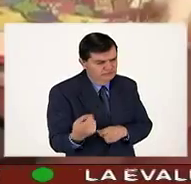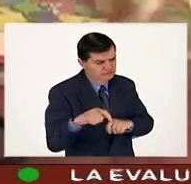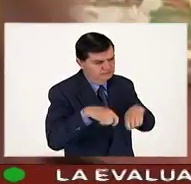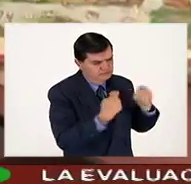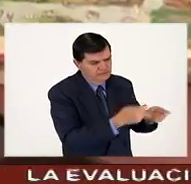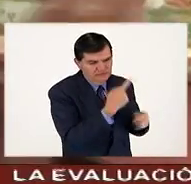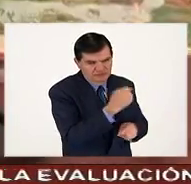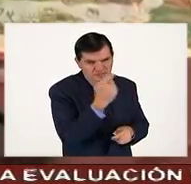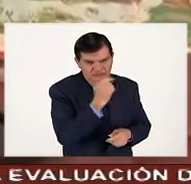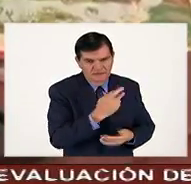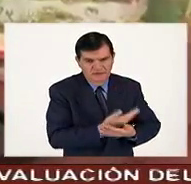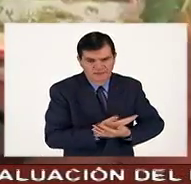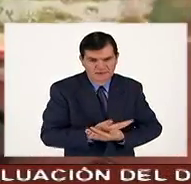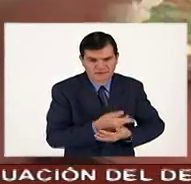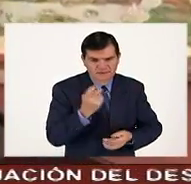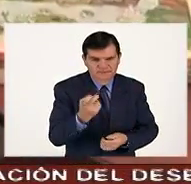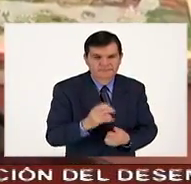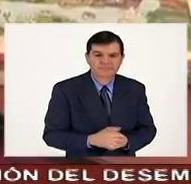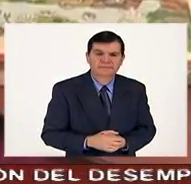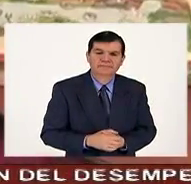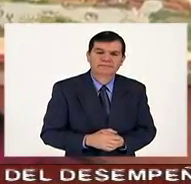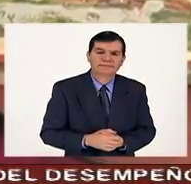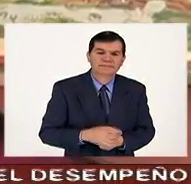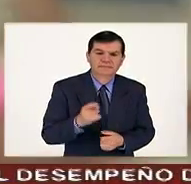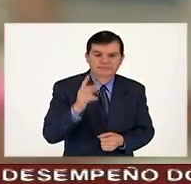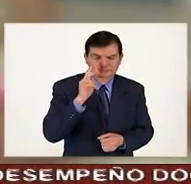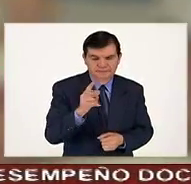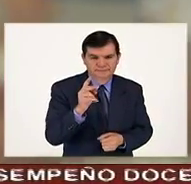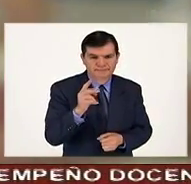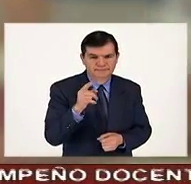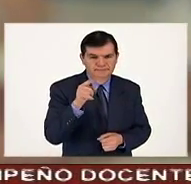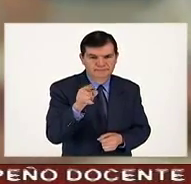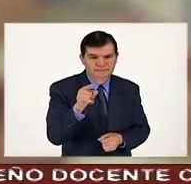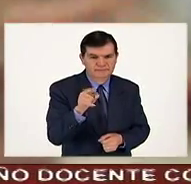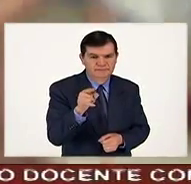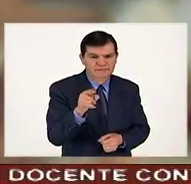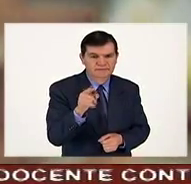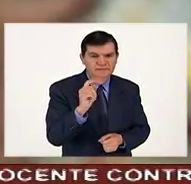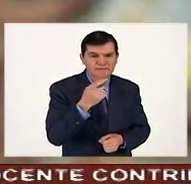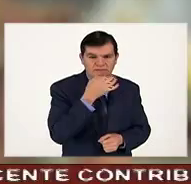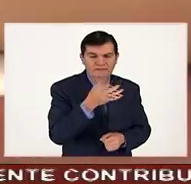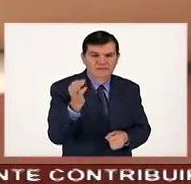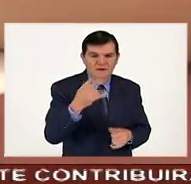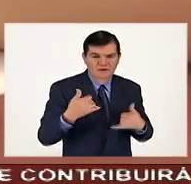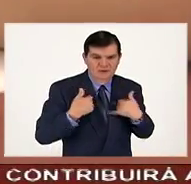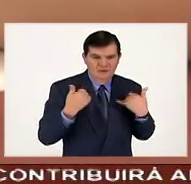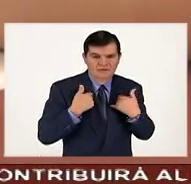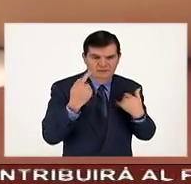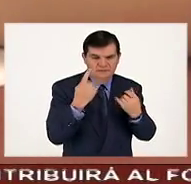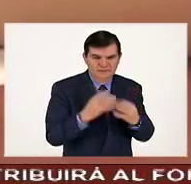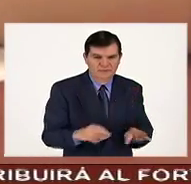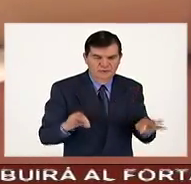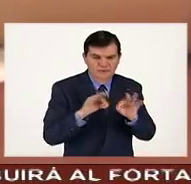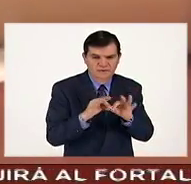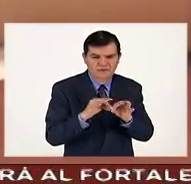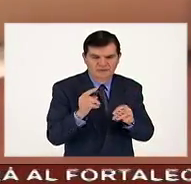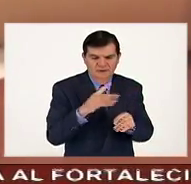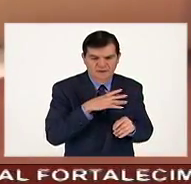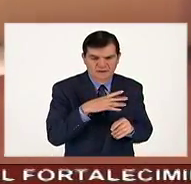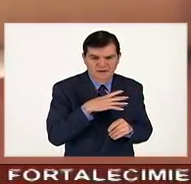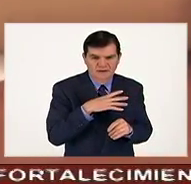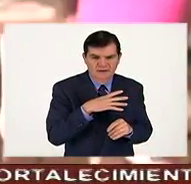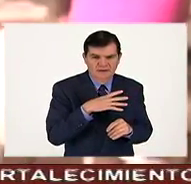ser papás de estos nenes. Así es, Edith. Entonces tú, ¿qué le dirías a los jóvenes sobre la importancia de tener este